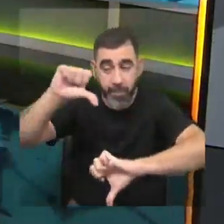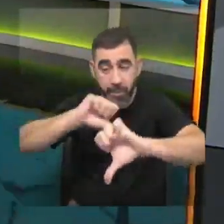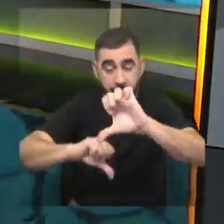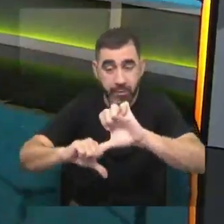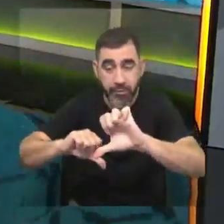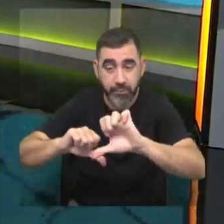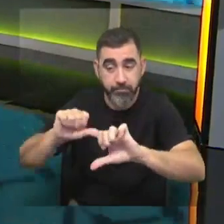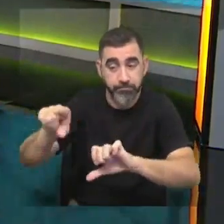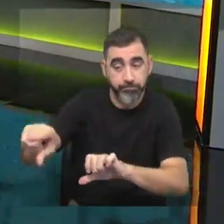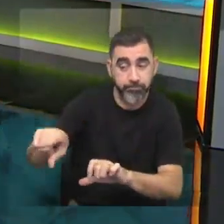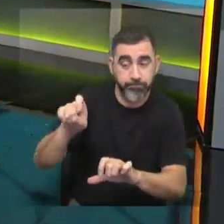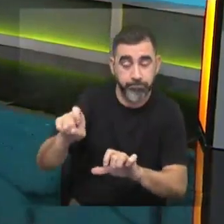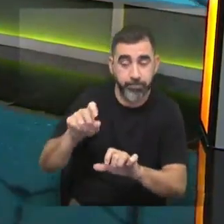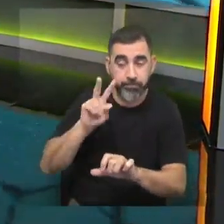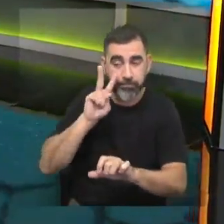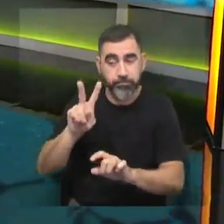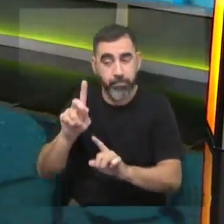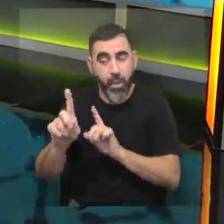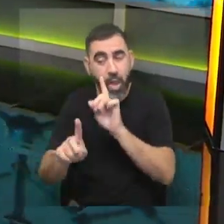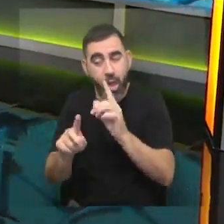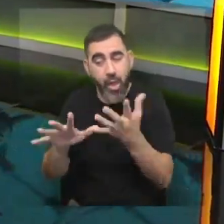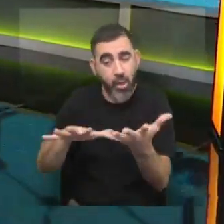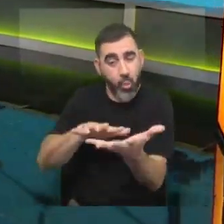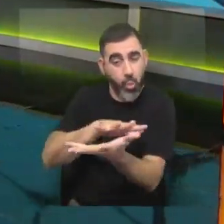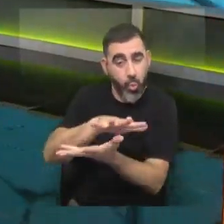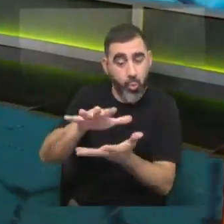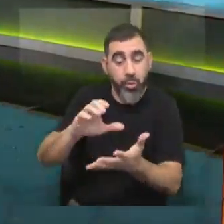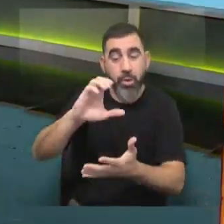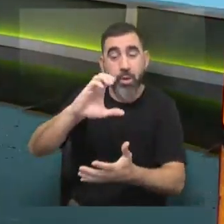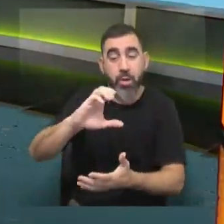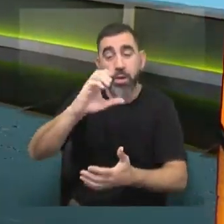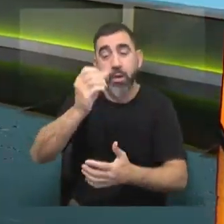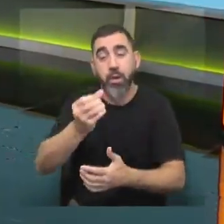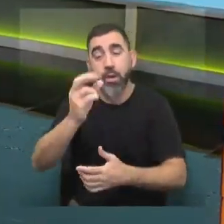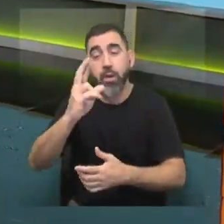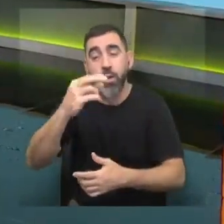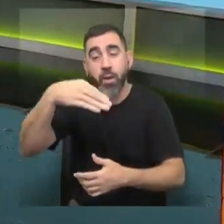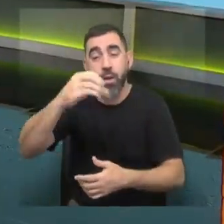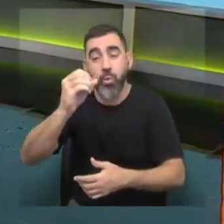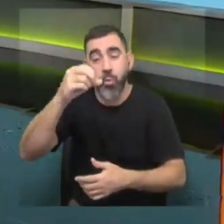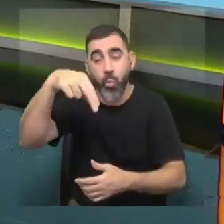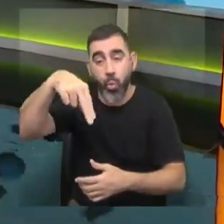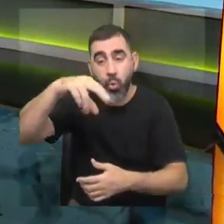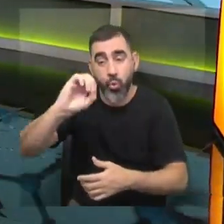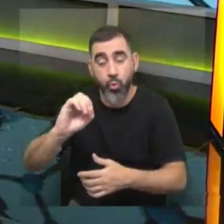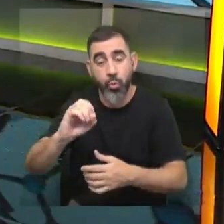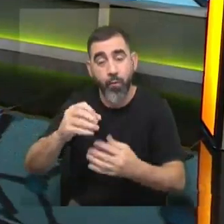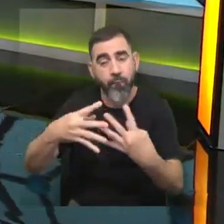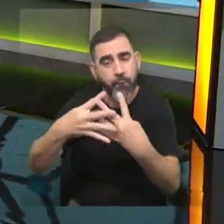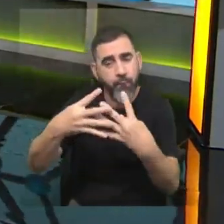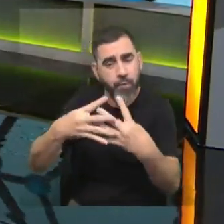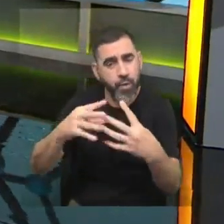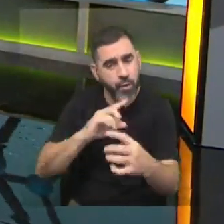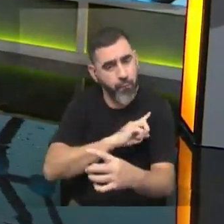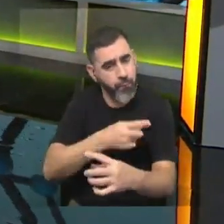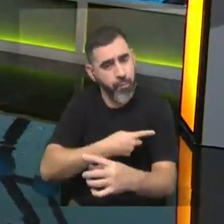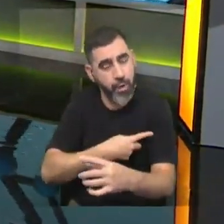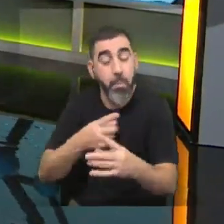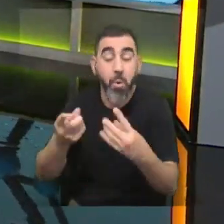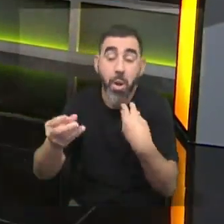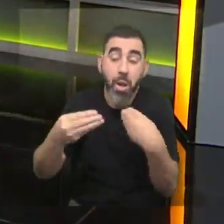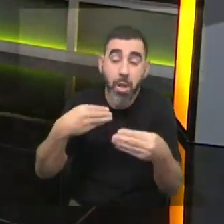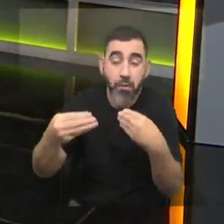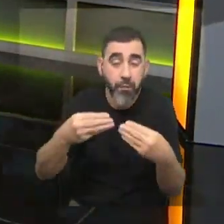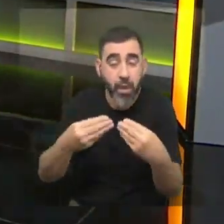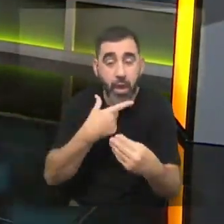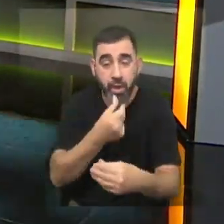lo tomó y vio que en determinadas condiciones este carbono se transformaba en una fibra muy resistente, pero a su vez liviana y